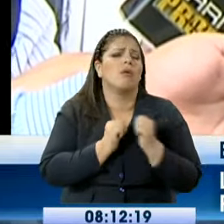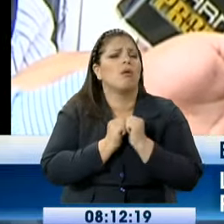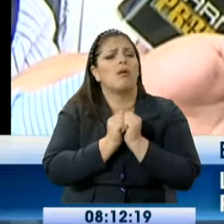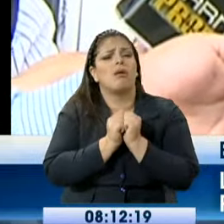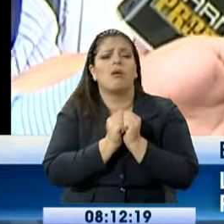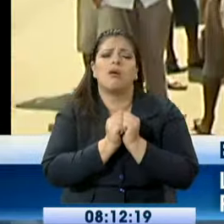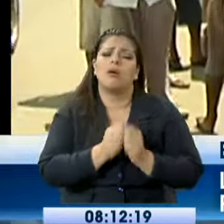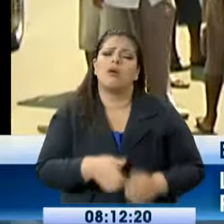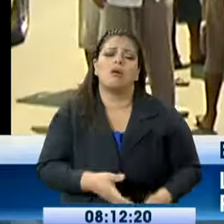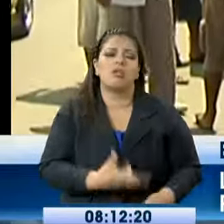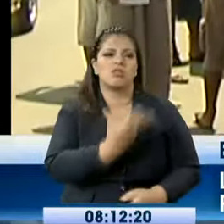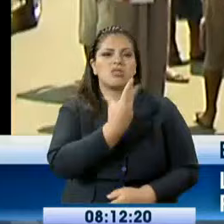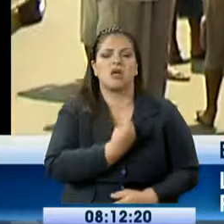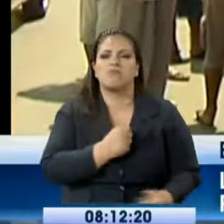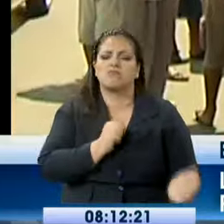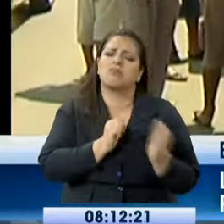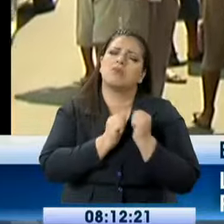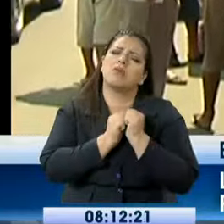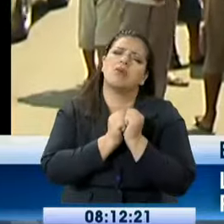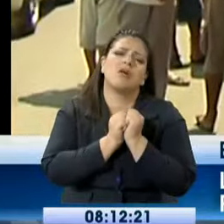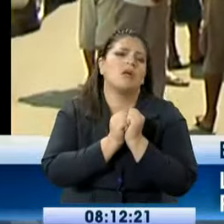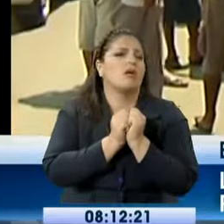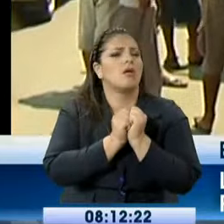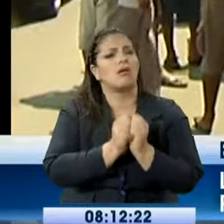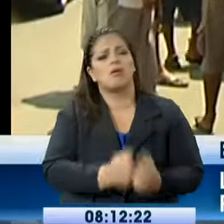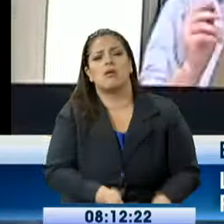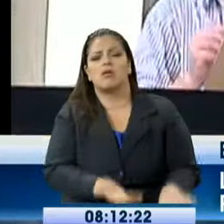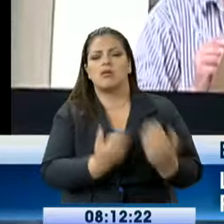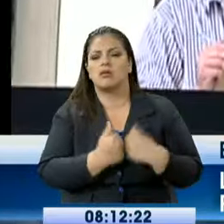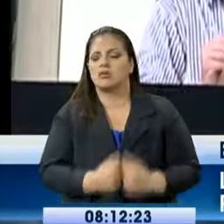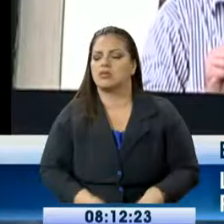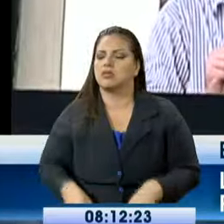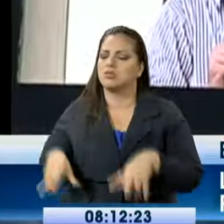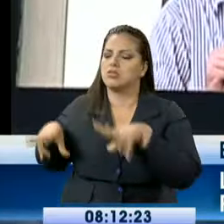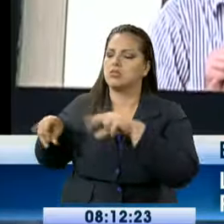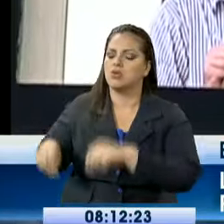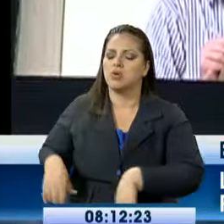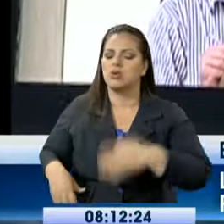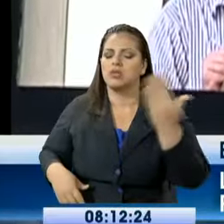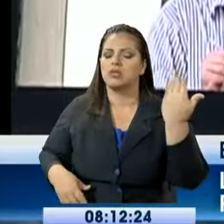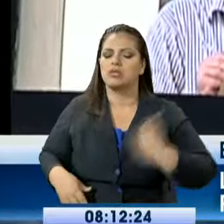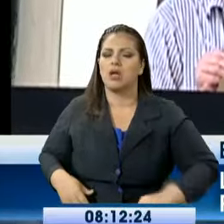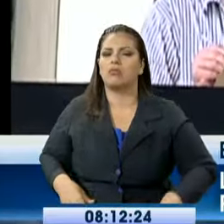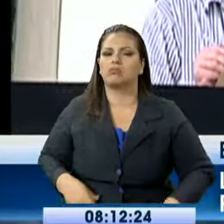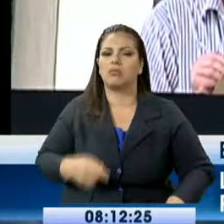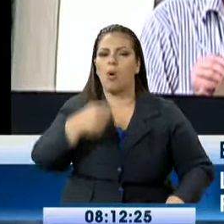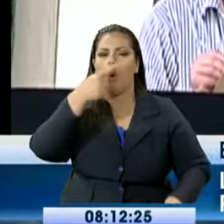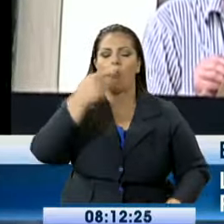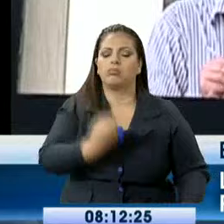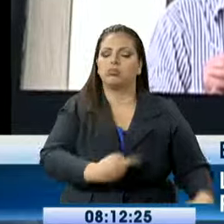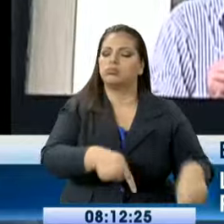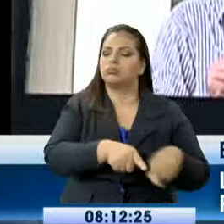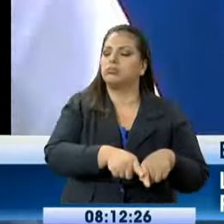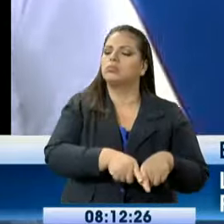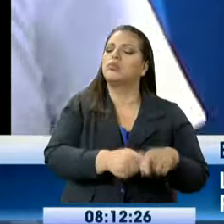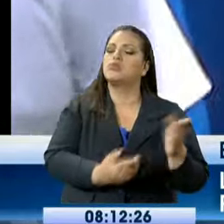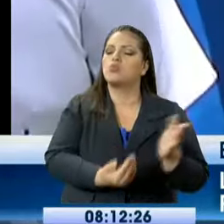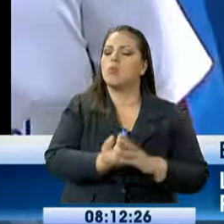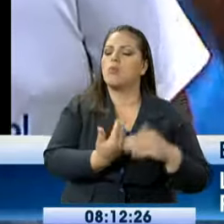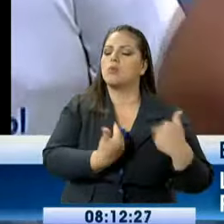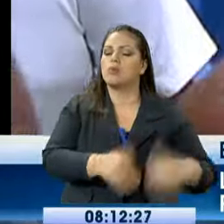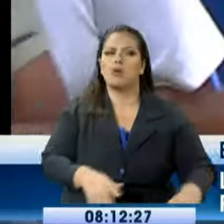otro compromiso. Conocidos del barrio lo habían visto por última vez el domingo, siendo amigable y sociable con